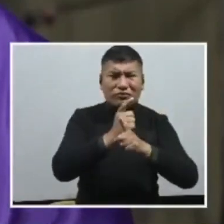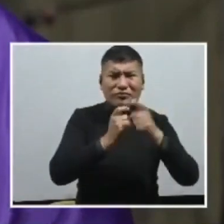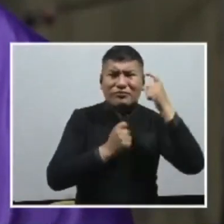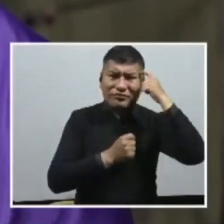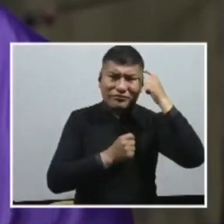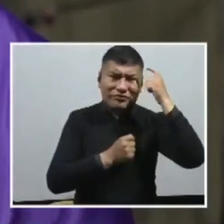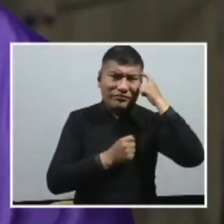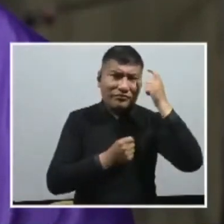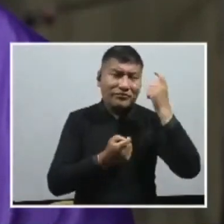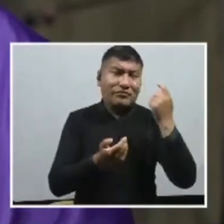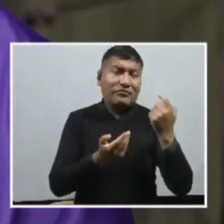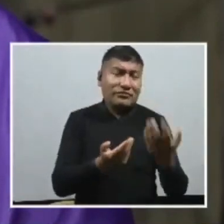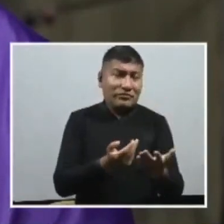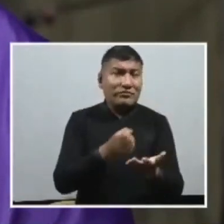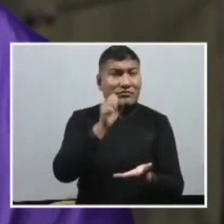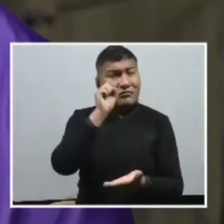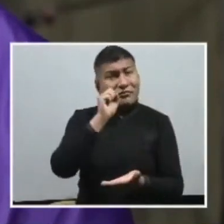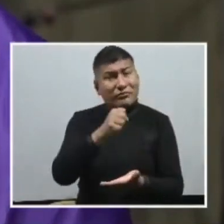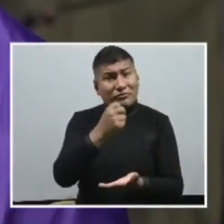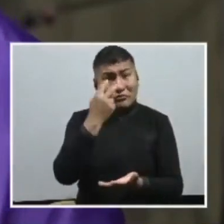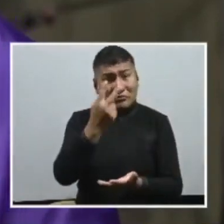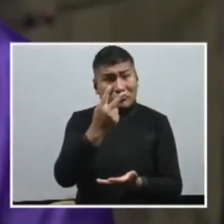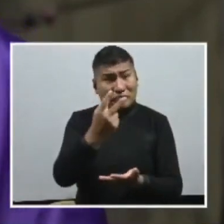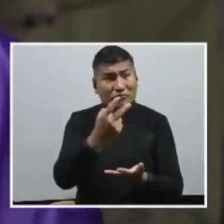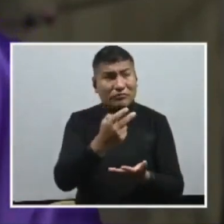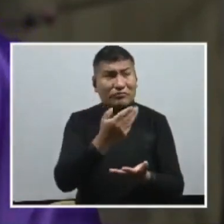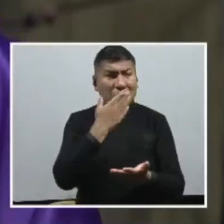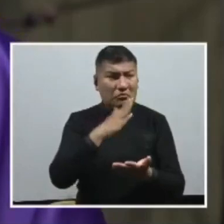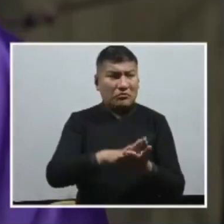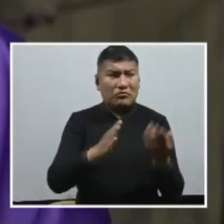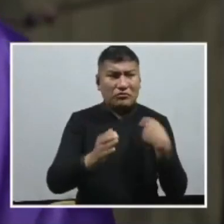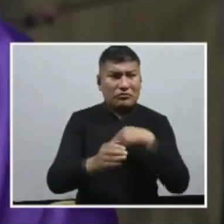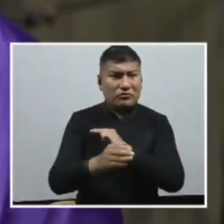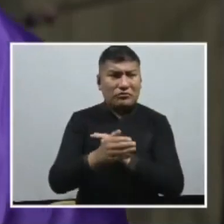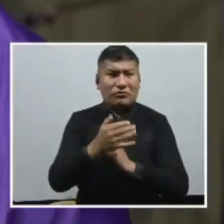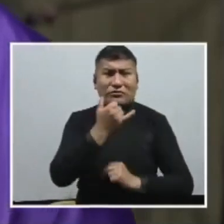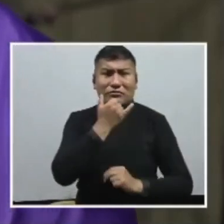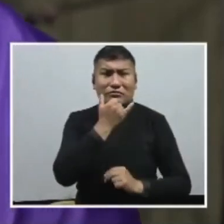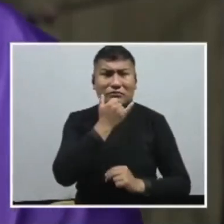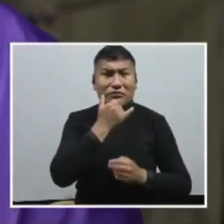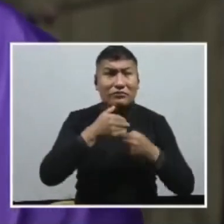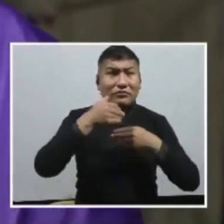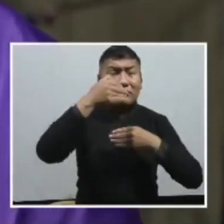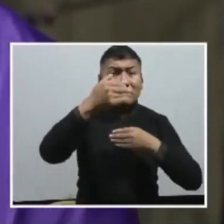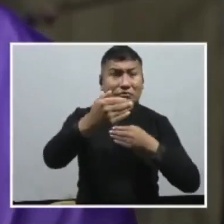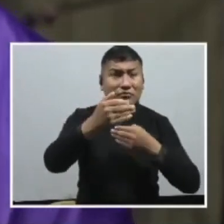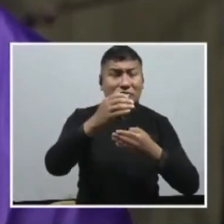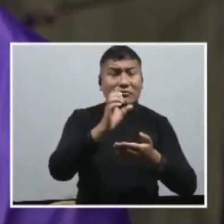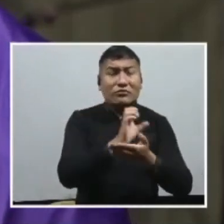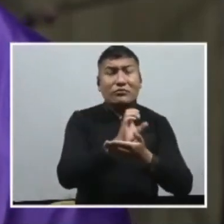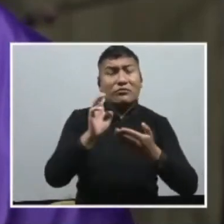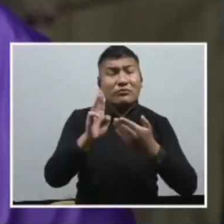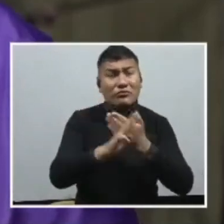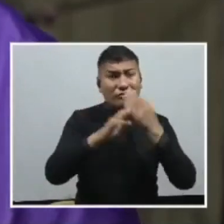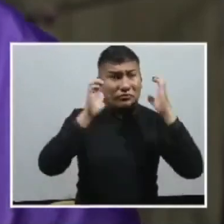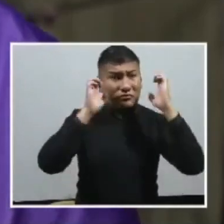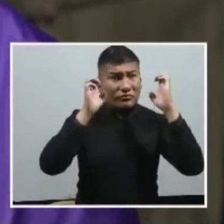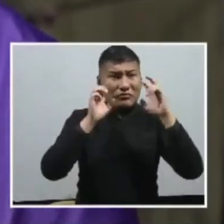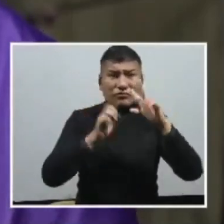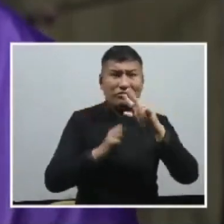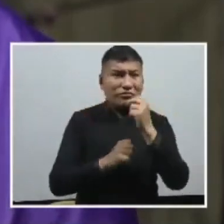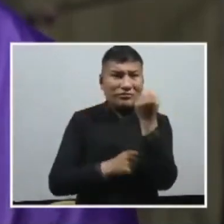sean sensatas, sí, y vean el daño que podemos hacer si llevamos adelante una currícula educativa que no se